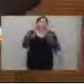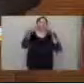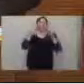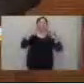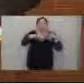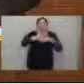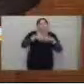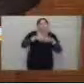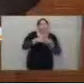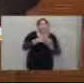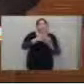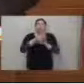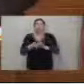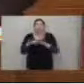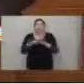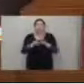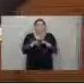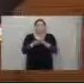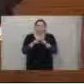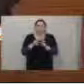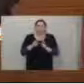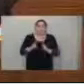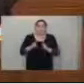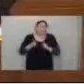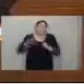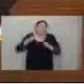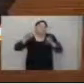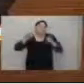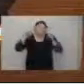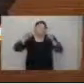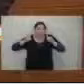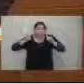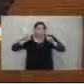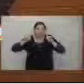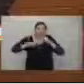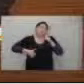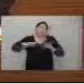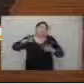la proximidad con los principios pedagógicos y técnicos y la necesaria